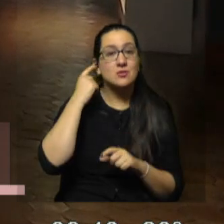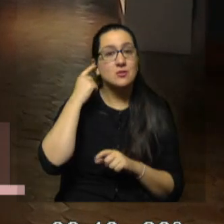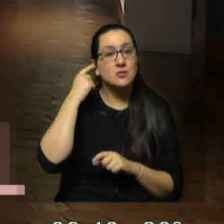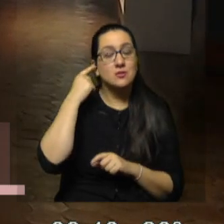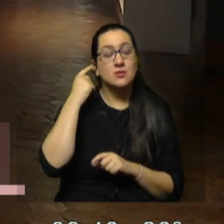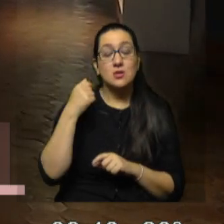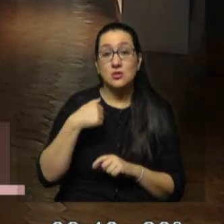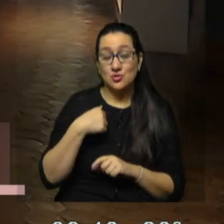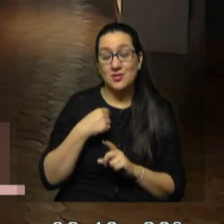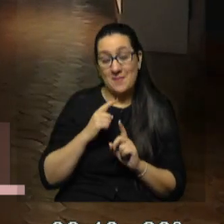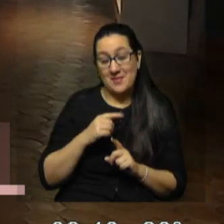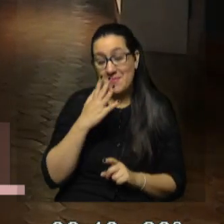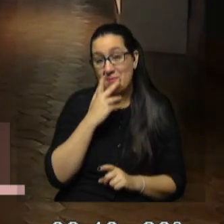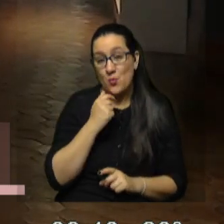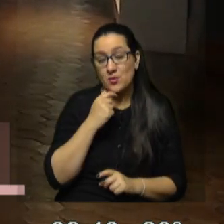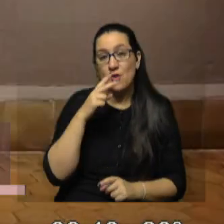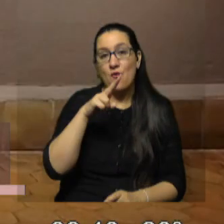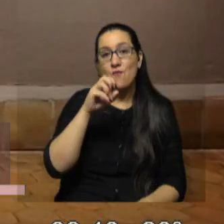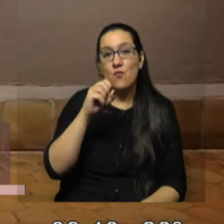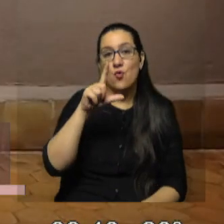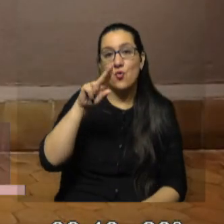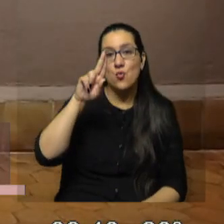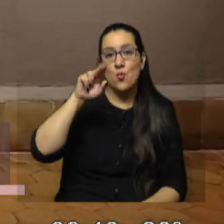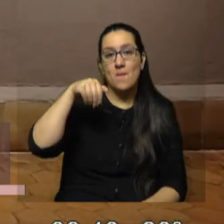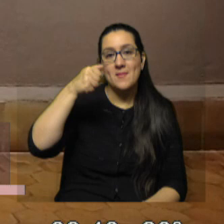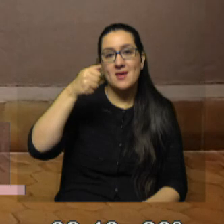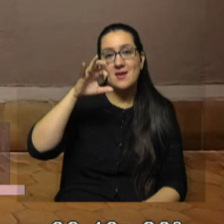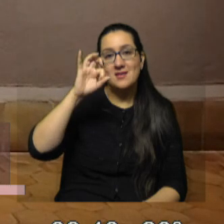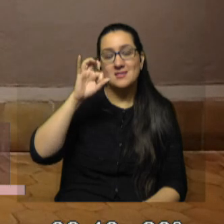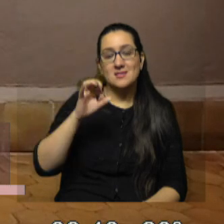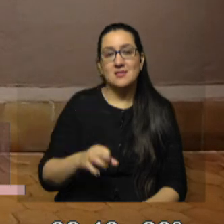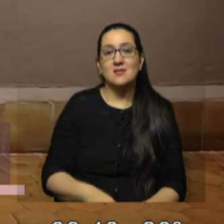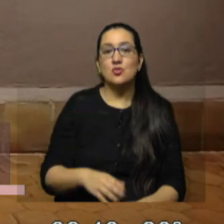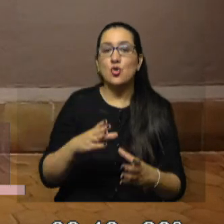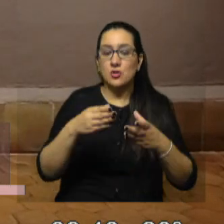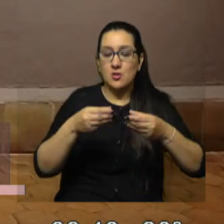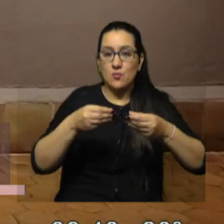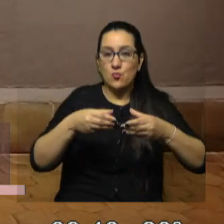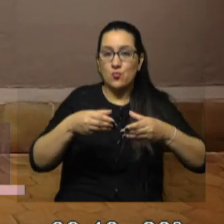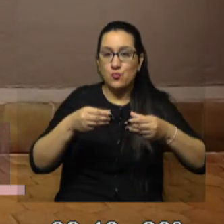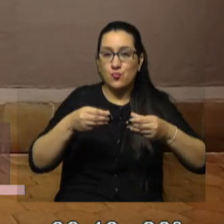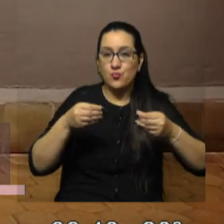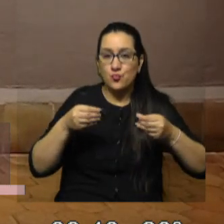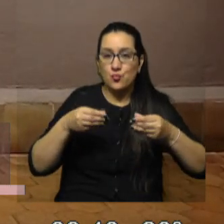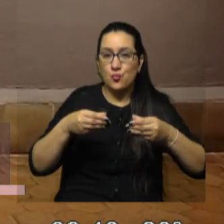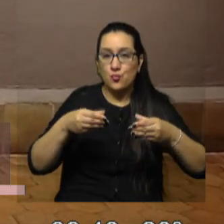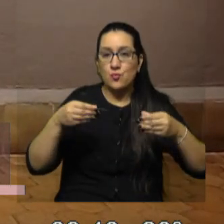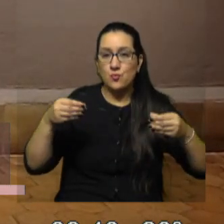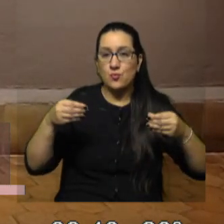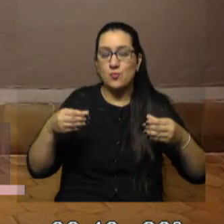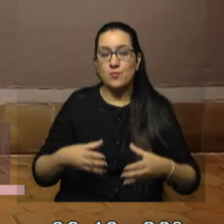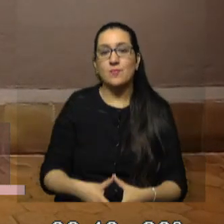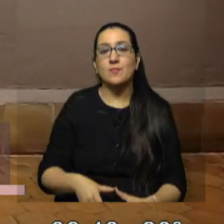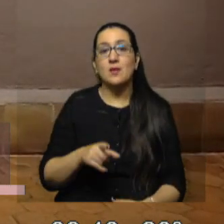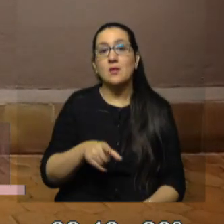soy una niña más, que me llaman mucho la atención lo que es volumétrico, y hay algunas piezas que, bueno, si bien se presentan